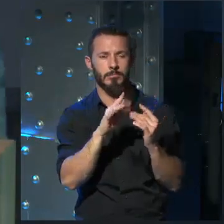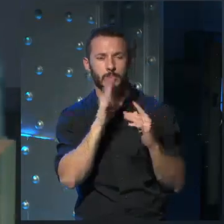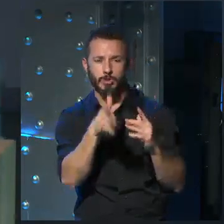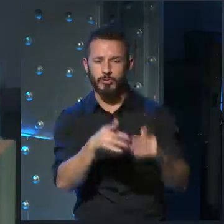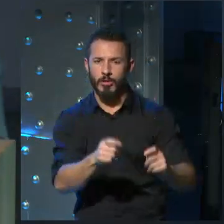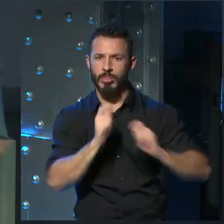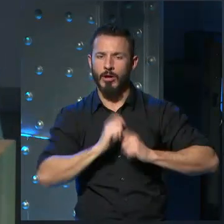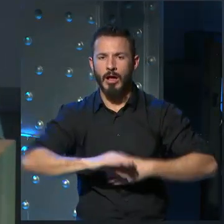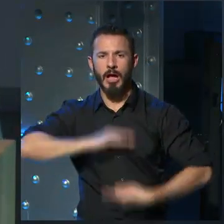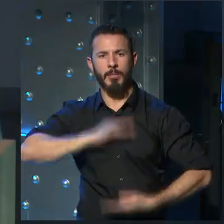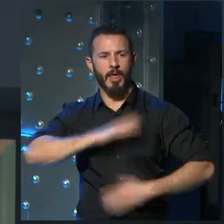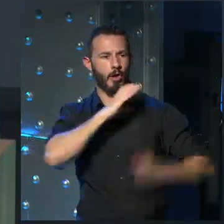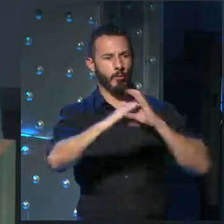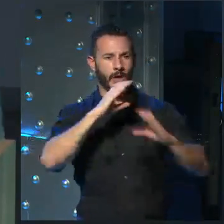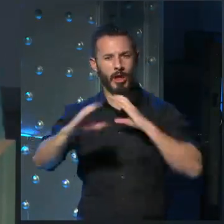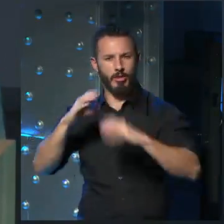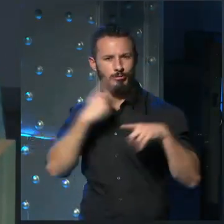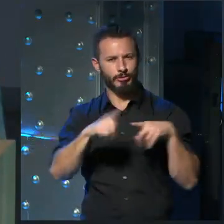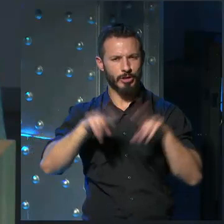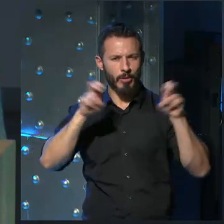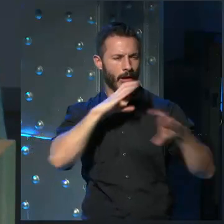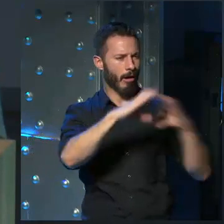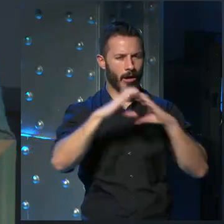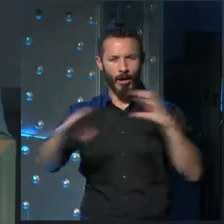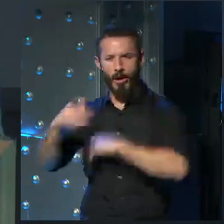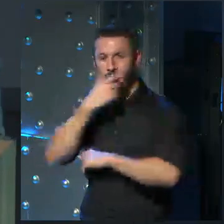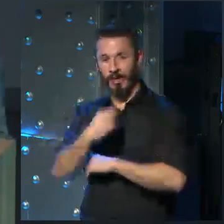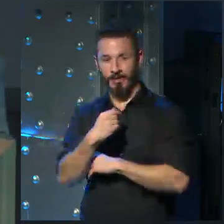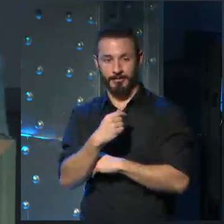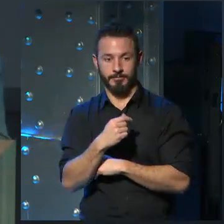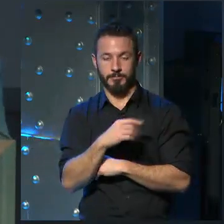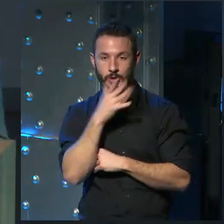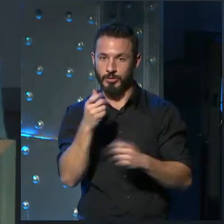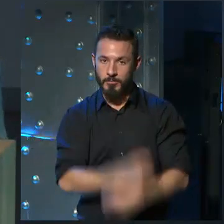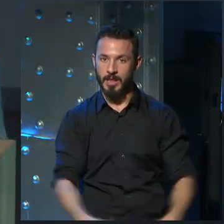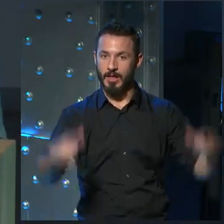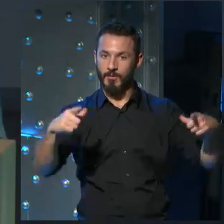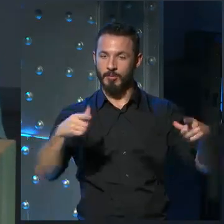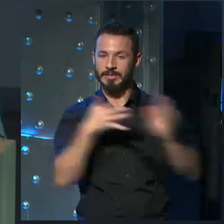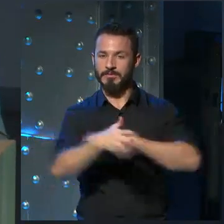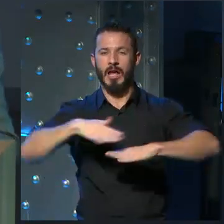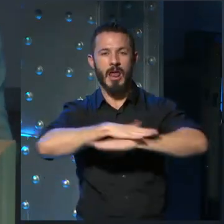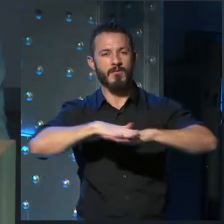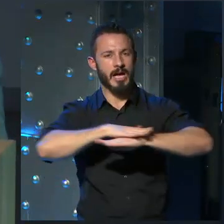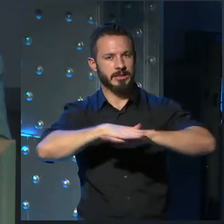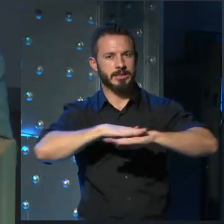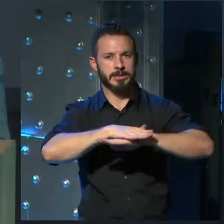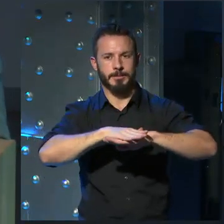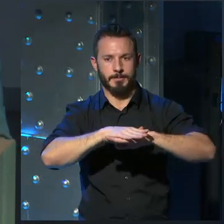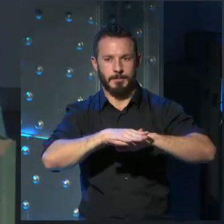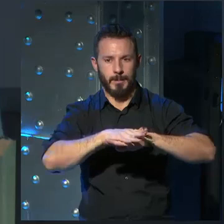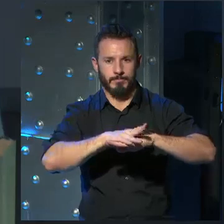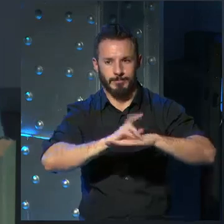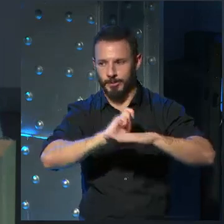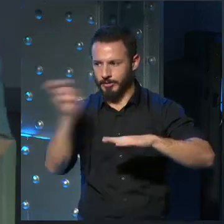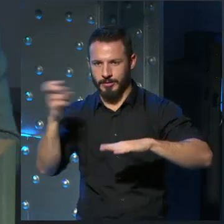de comunicación de cosas nuevas. Esa plataforma, por lo tanto, es la base, que como no puede ser de otra manera, y en